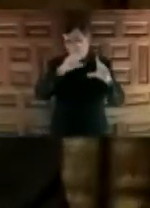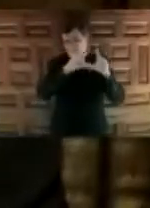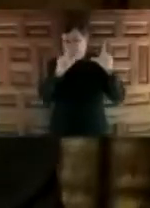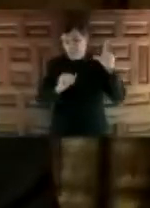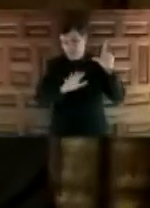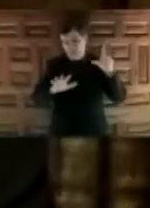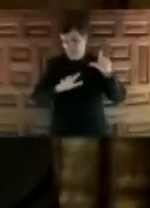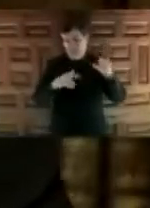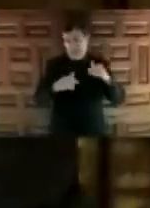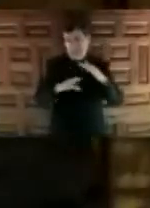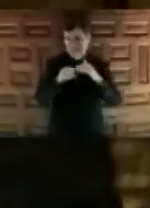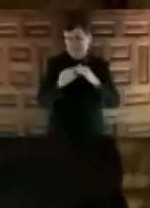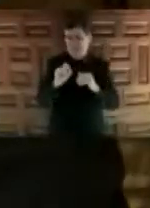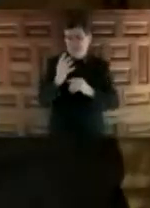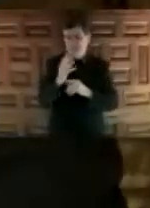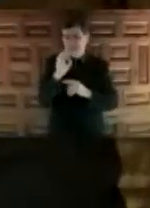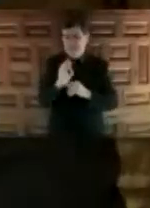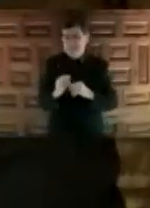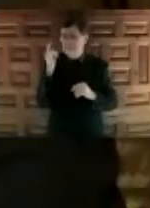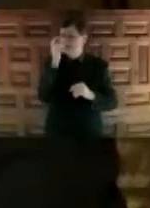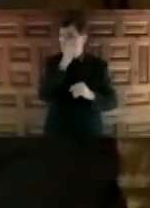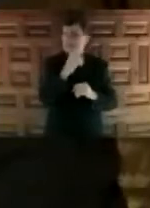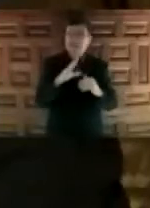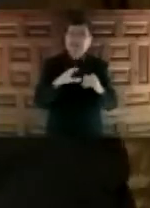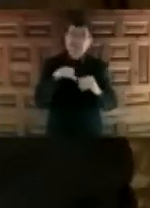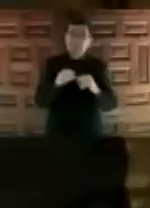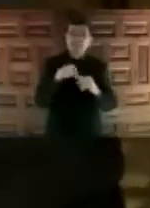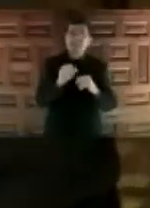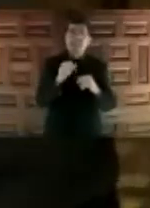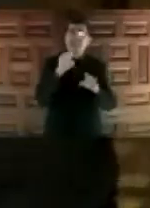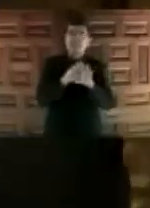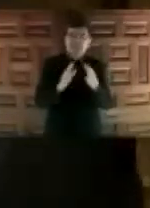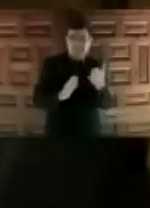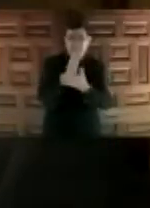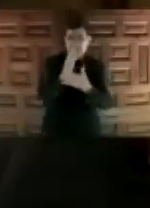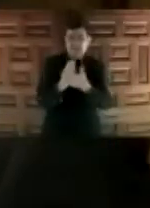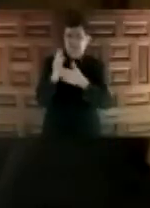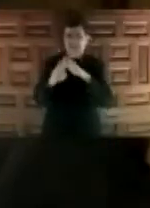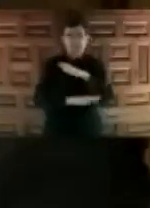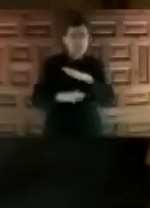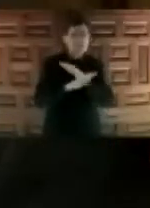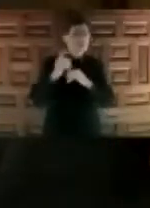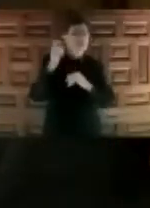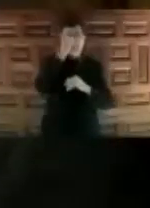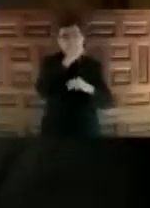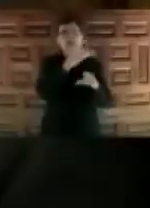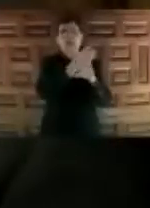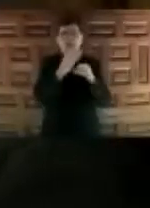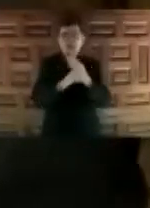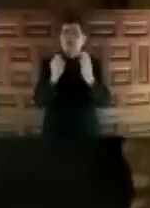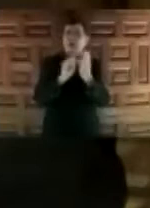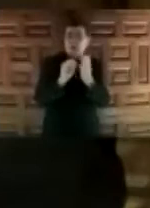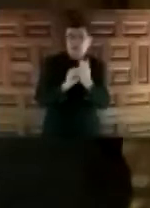que difícilmente alcanzan el 24%. Aquí los retos son fundamentales y más aún si